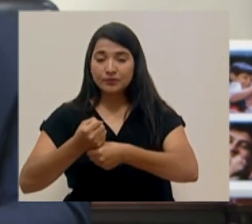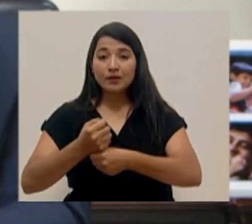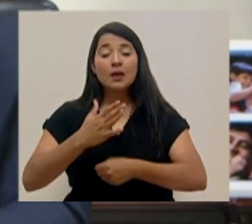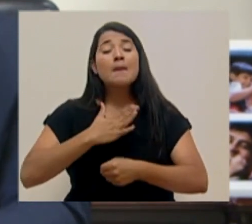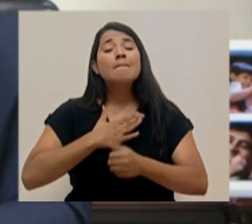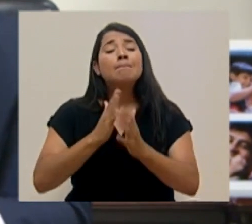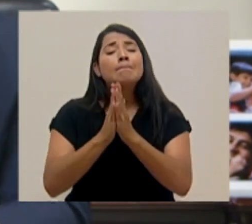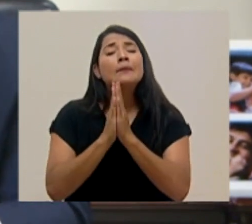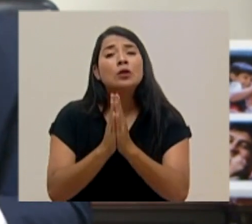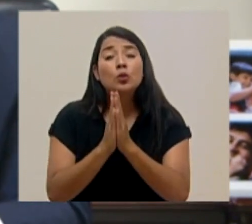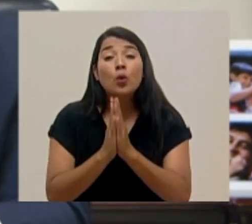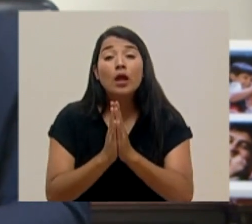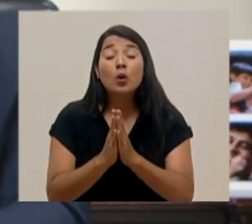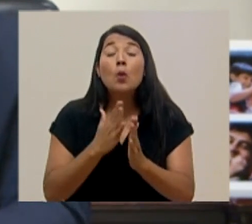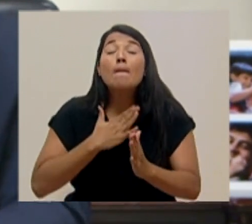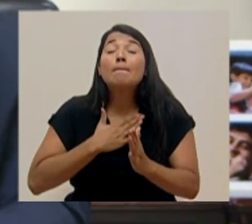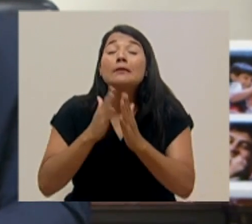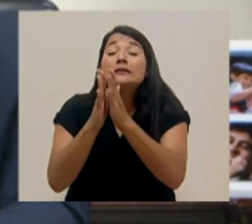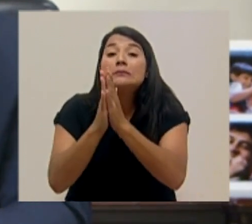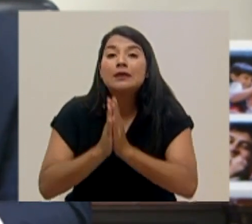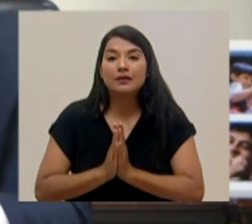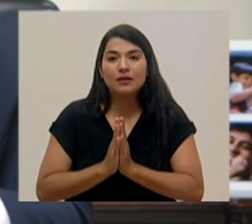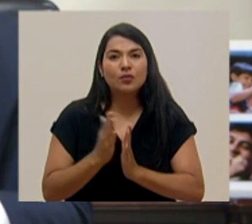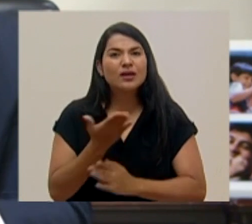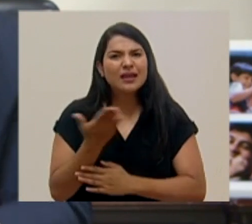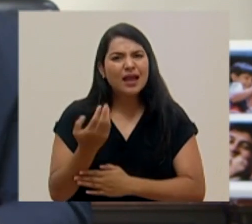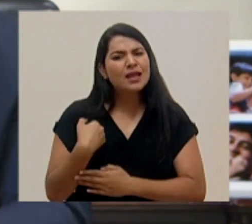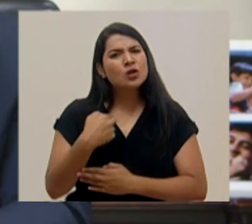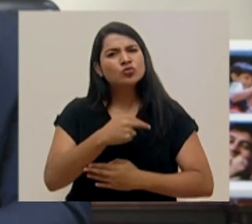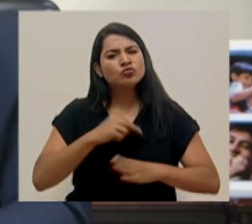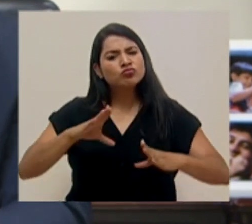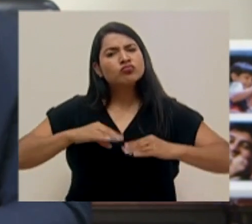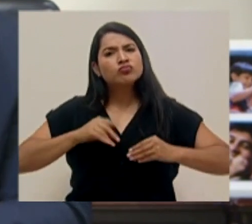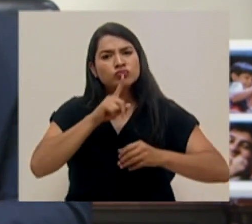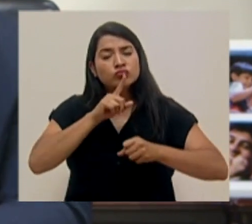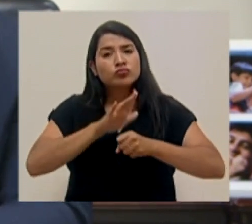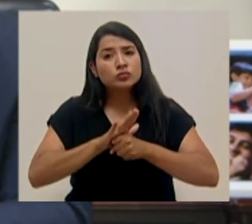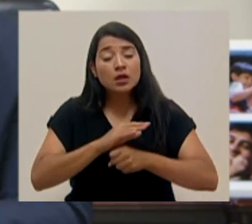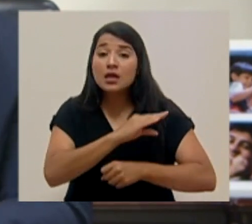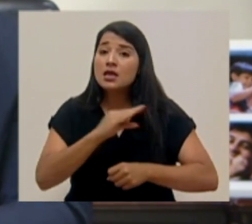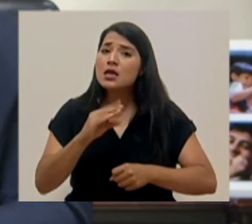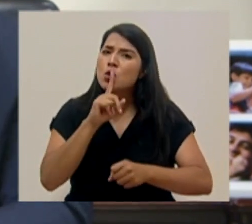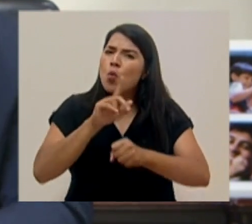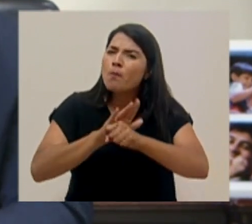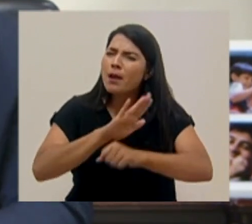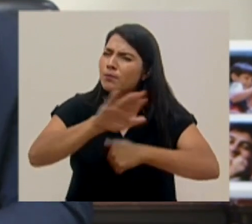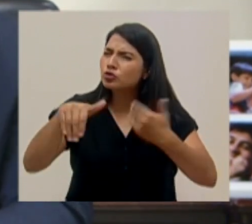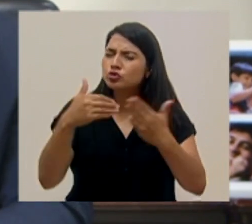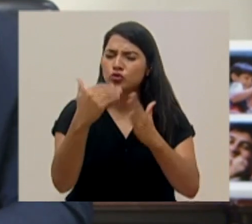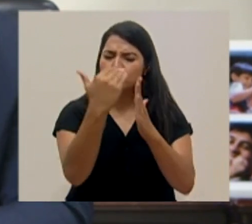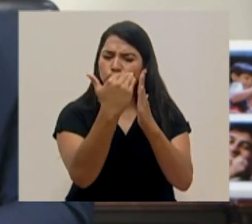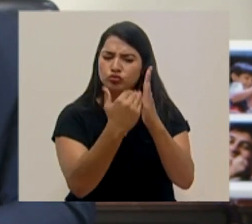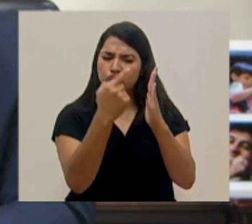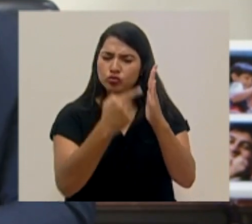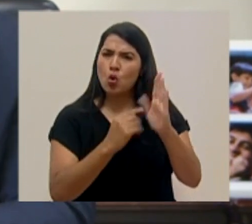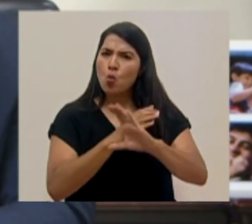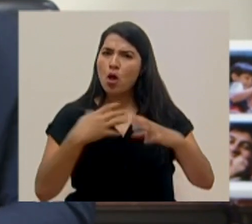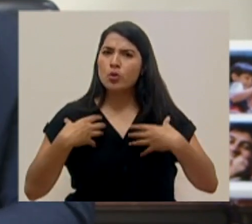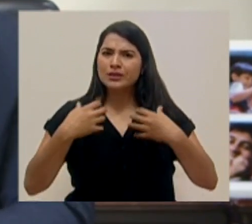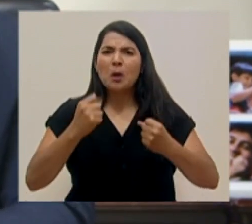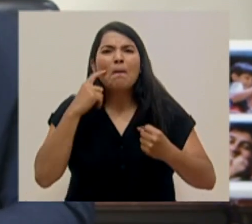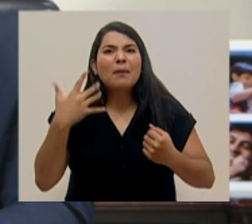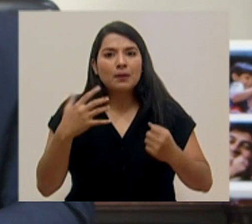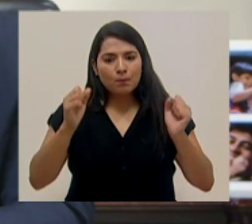Mi ruego, mi pedido es que nos comprometamos y cumplamos las medidas para que